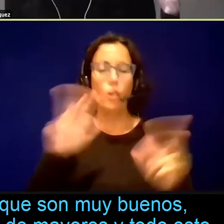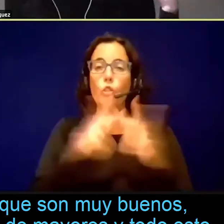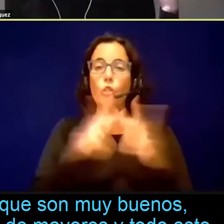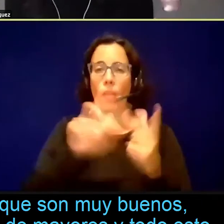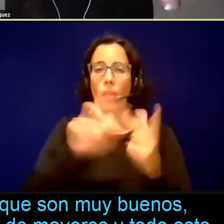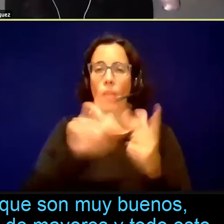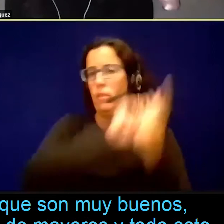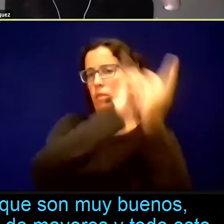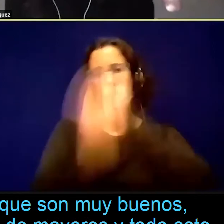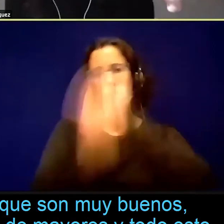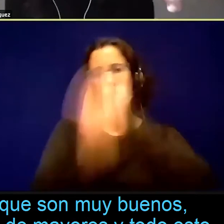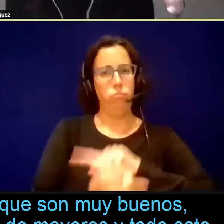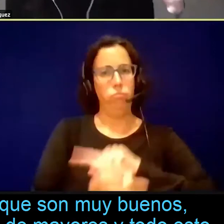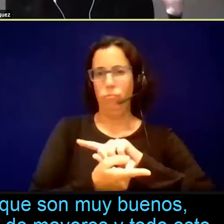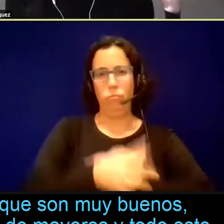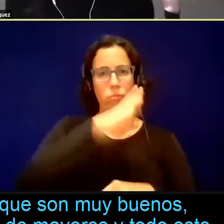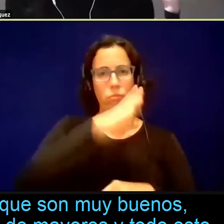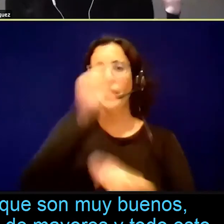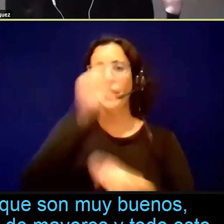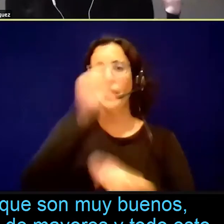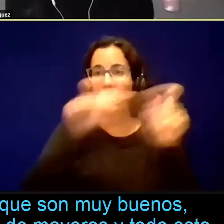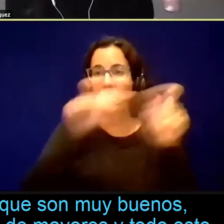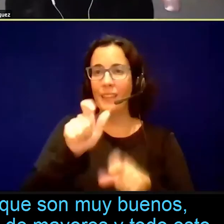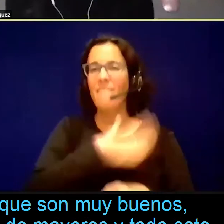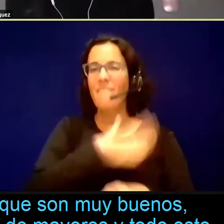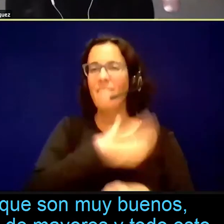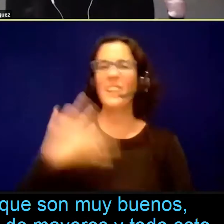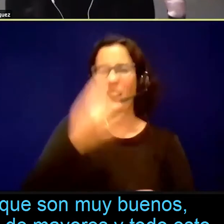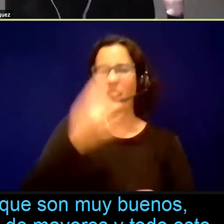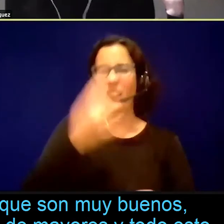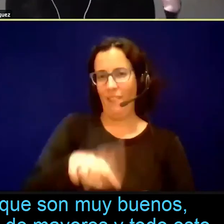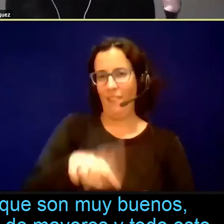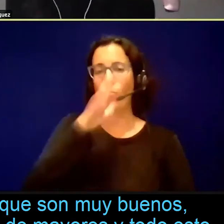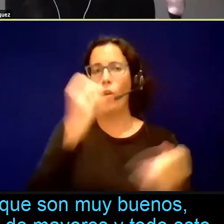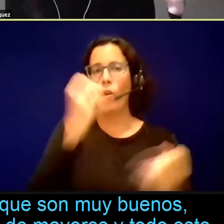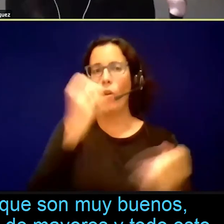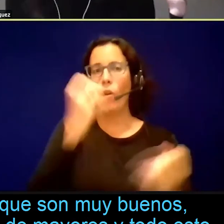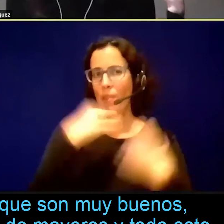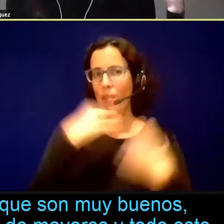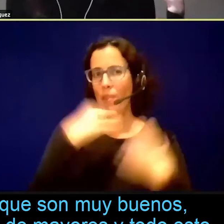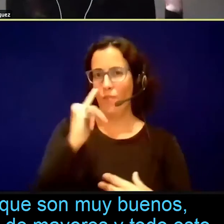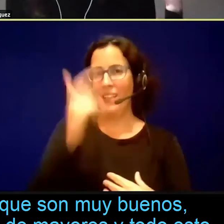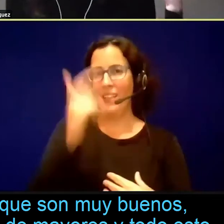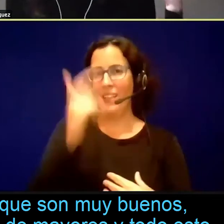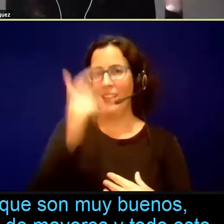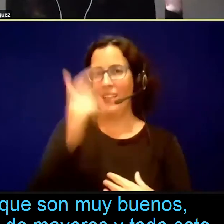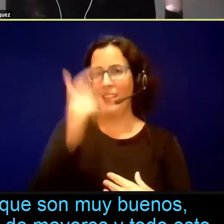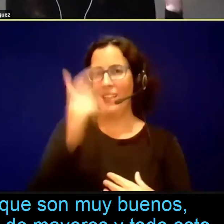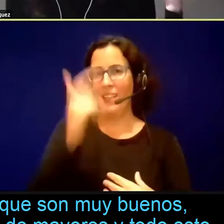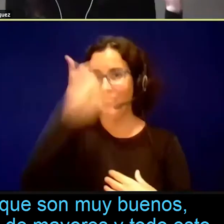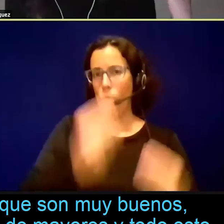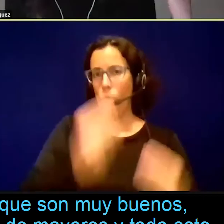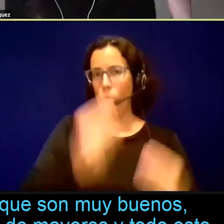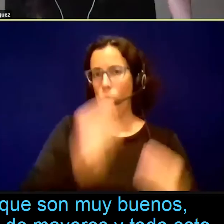gente sabe más lo que quiere porque tiene más acceso a información y saben que hay productos que son muy buenos y, por ejemplo, no sé, en el tema de